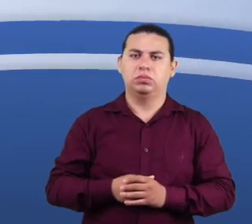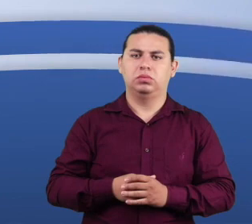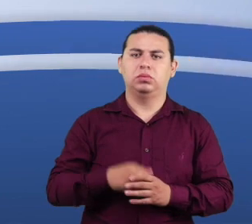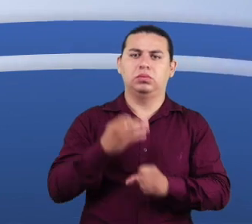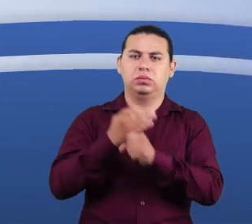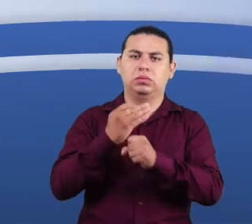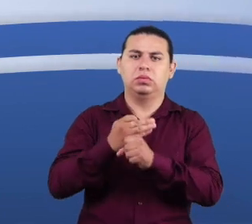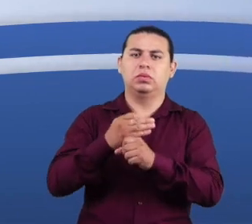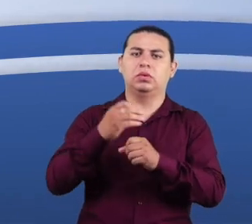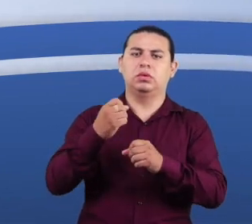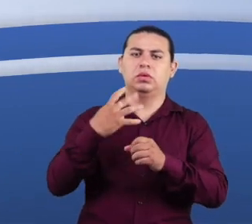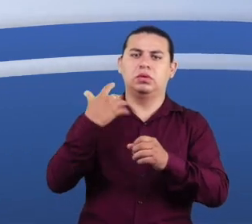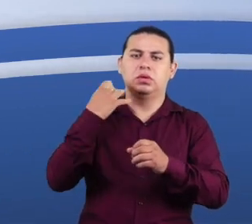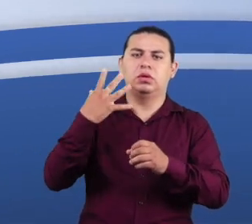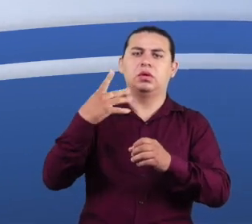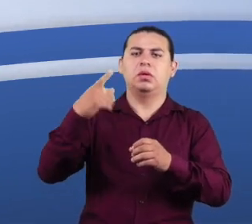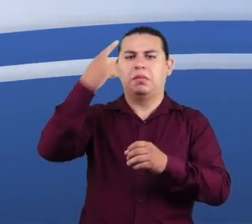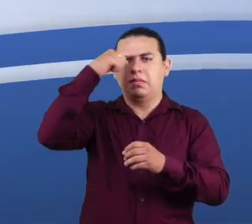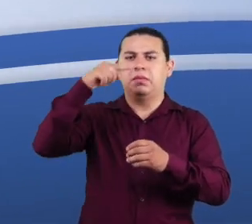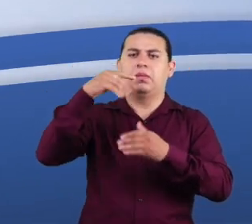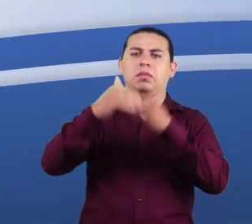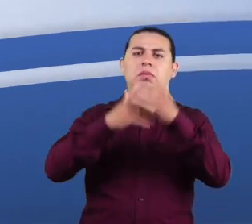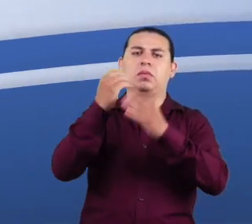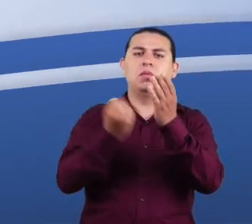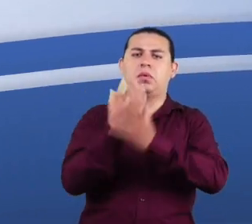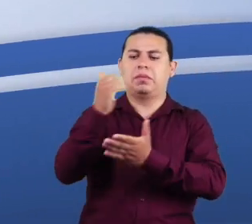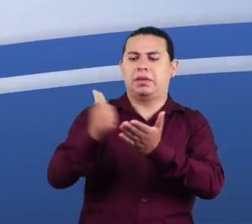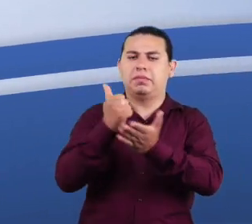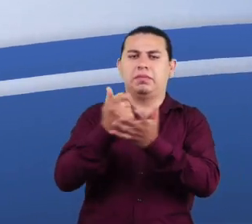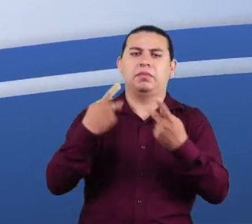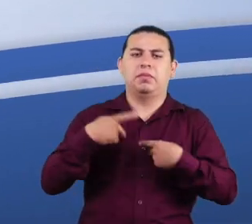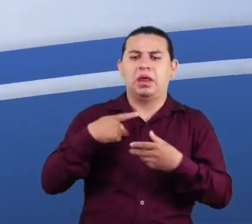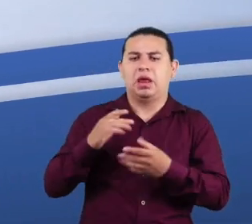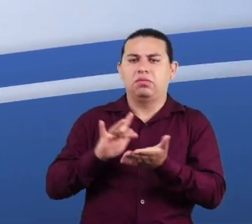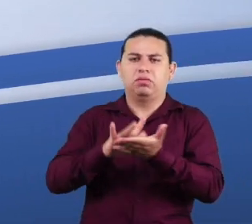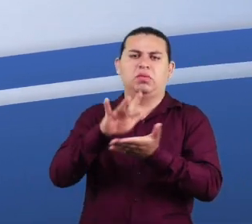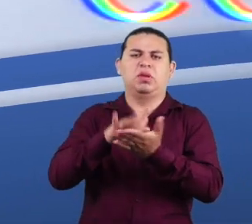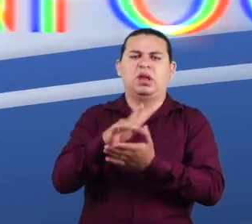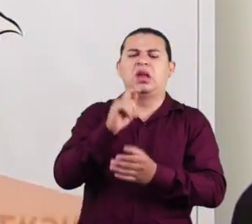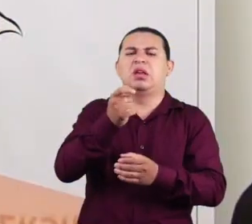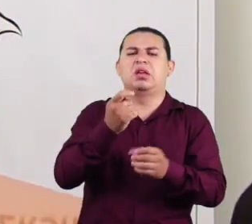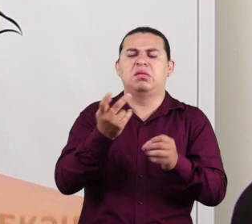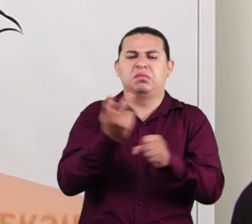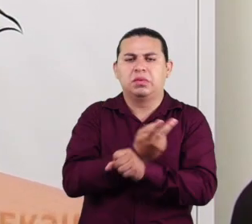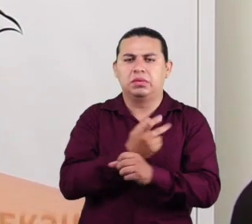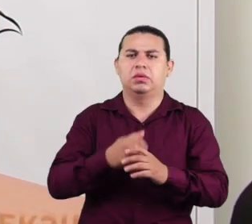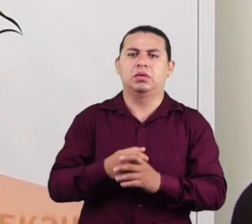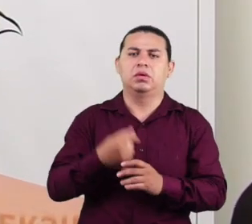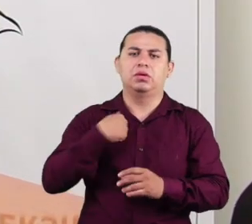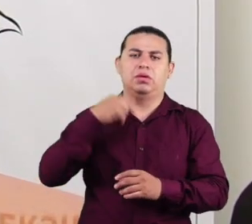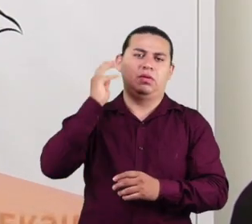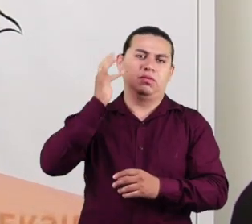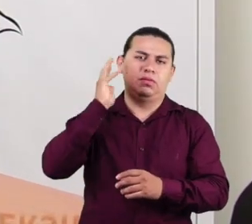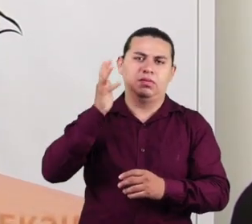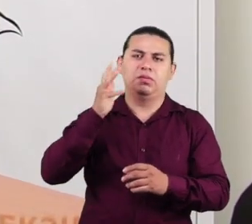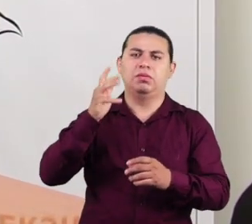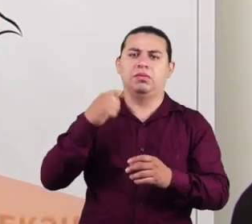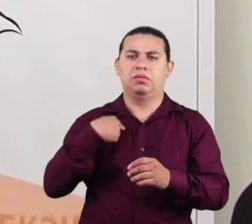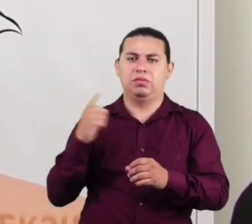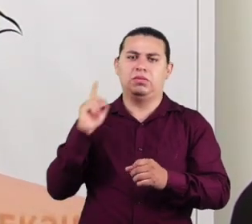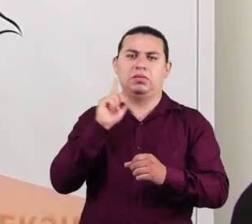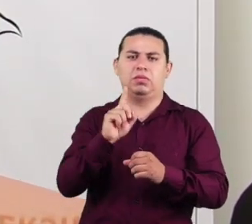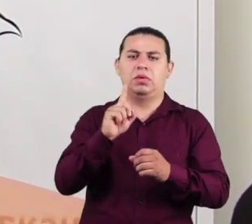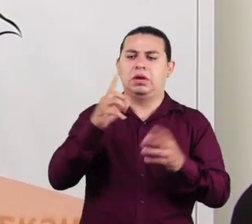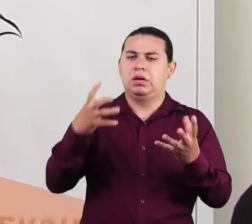UAPJO la conferencia magistral Claves feministas para leer a la ciudadanía. Vamos a verlo. Bueno, la ponencia de lo que se trató